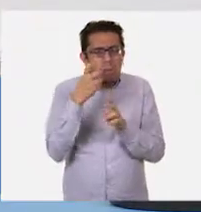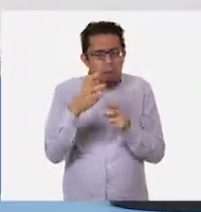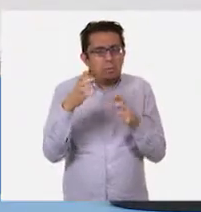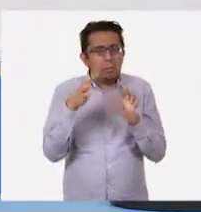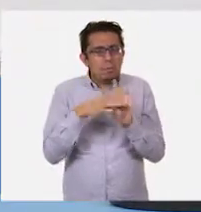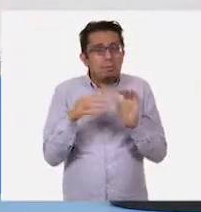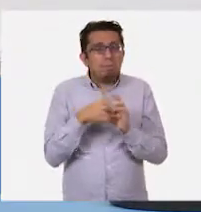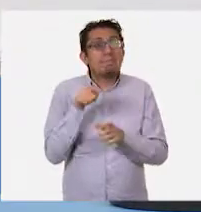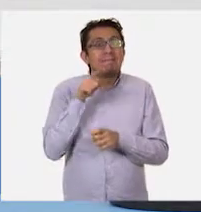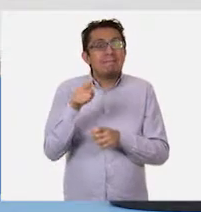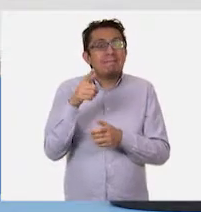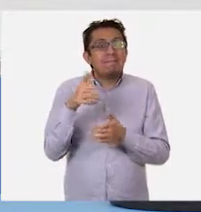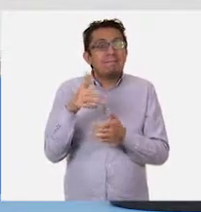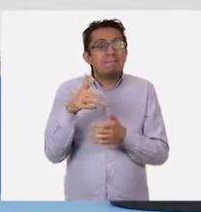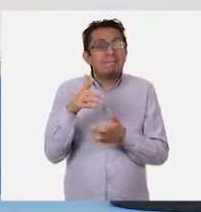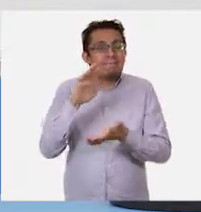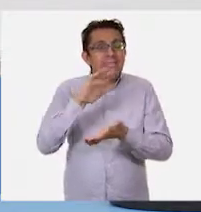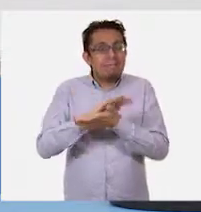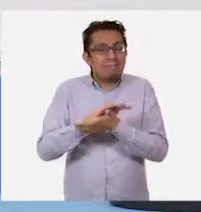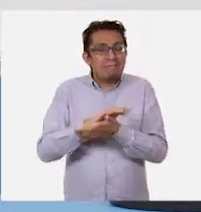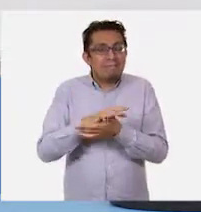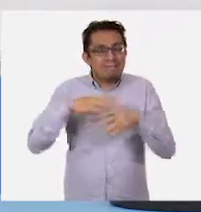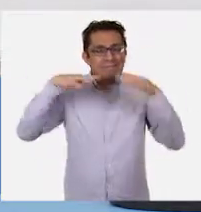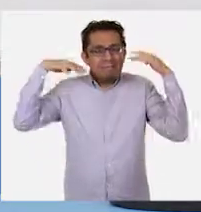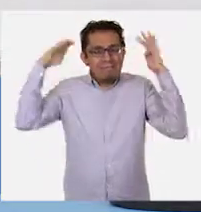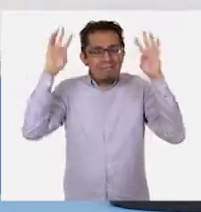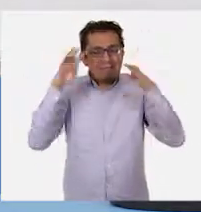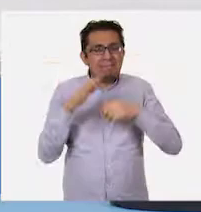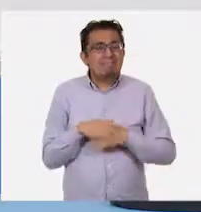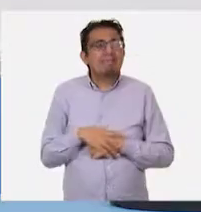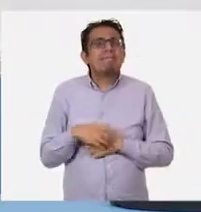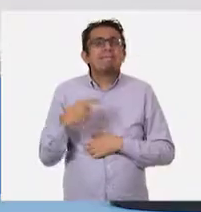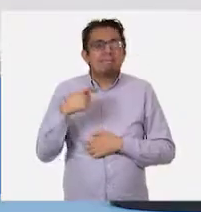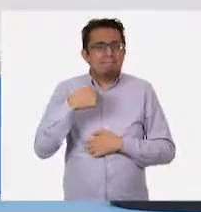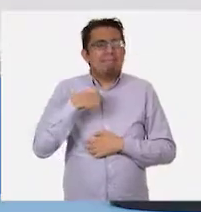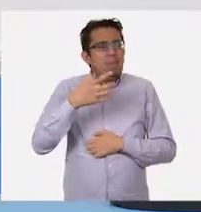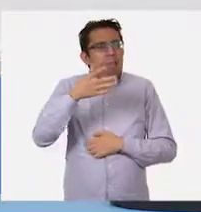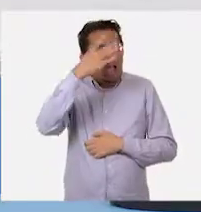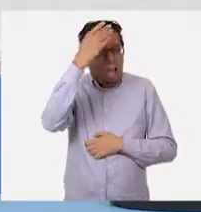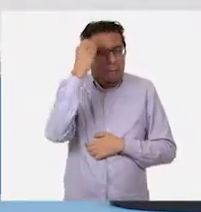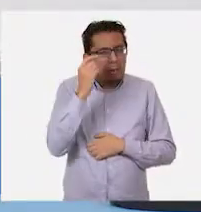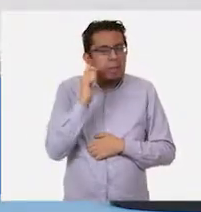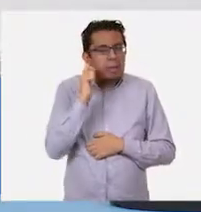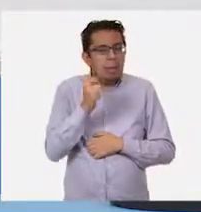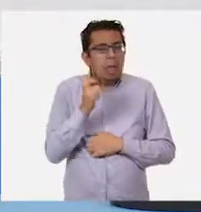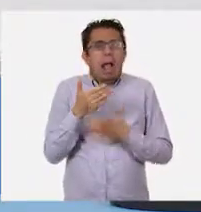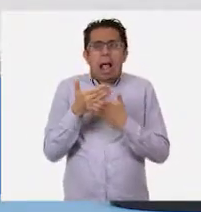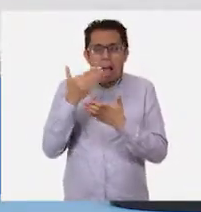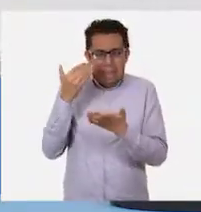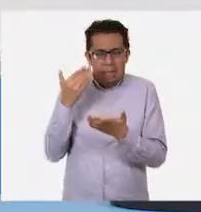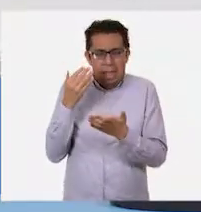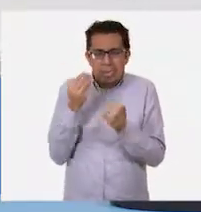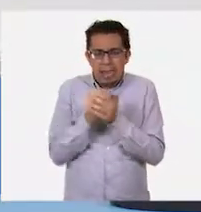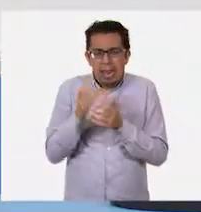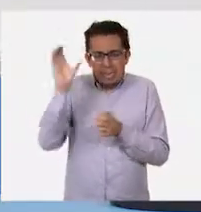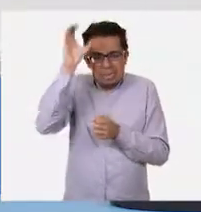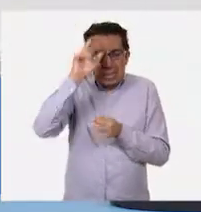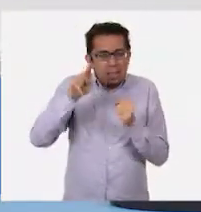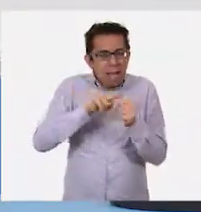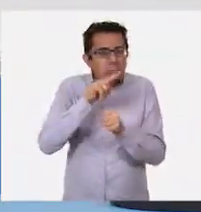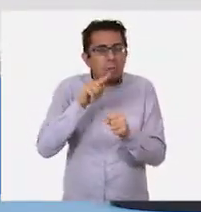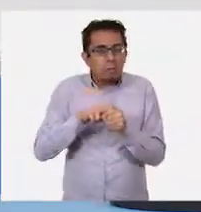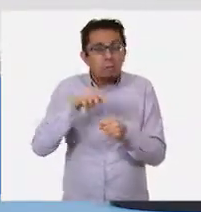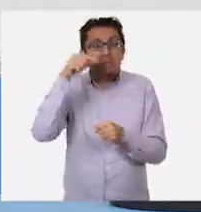¡Ay! ¡Tu turno, Angelito! Sí. Bueno, lo que aprendí de las clases de ciencias naturales